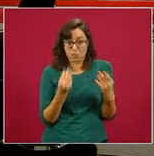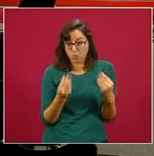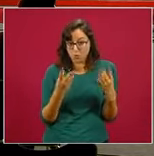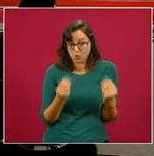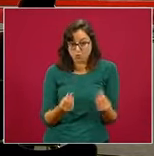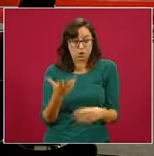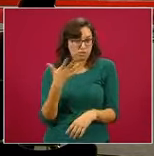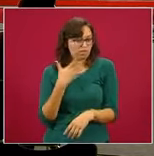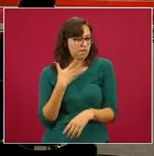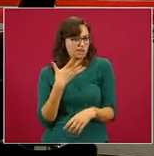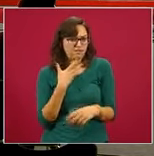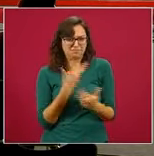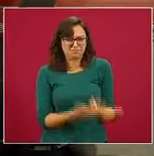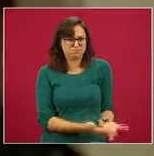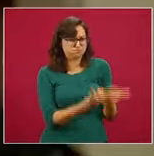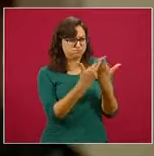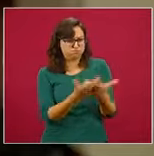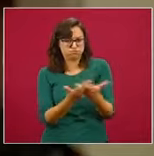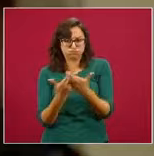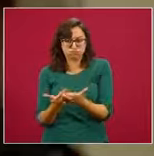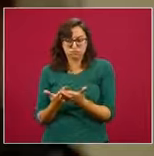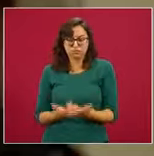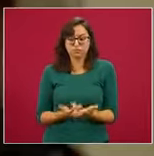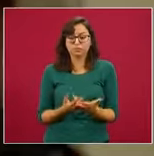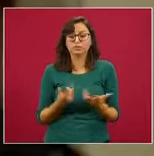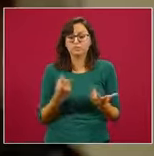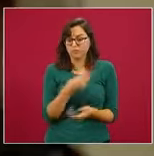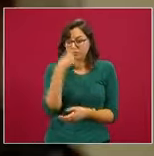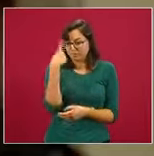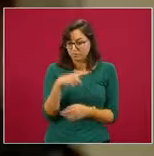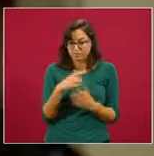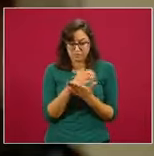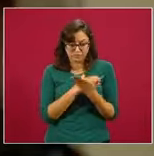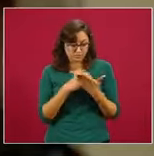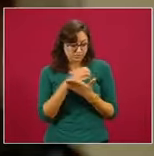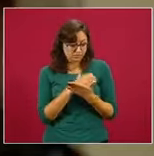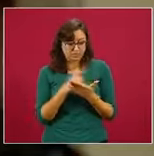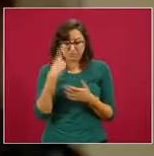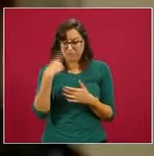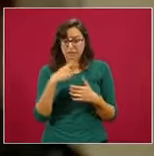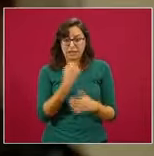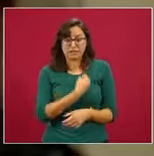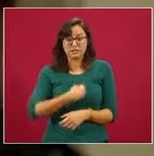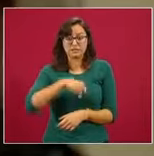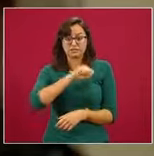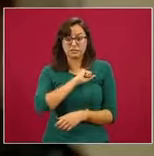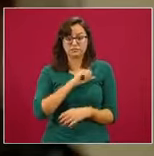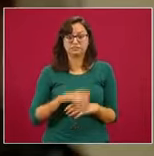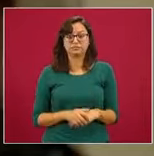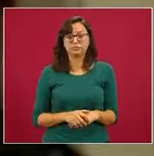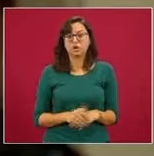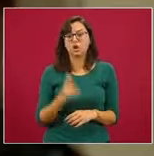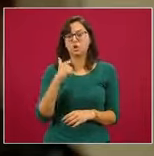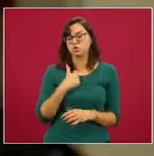en el norte, soluciones a este tipo de males. En particular, yo me refería a 18 experiencias